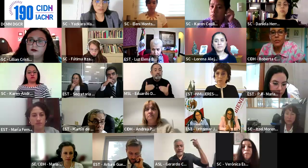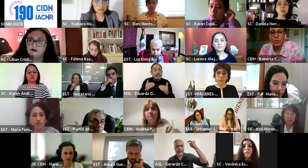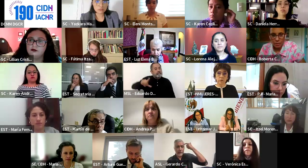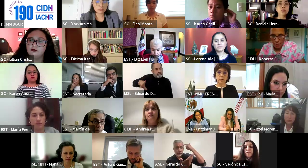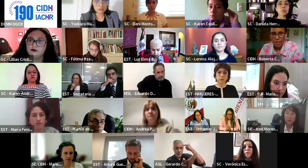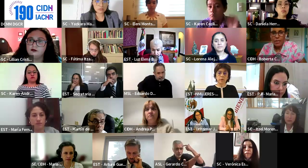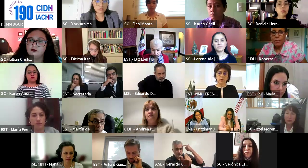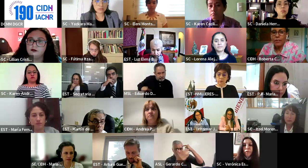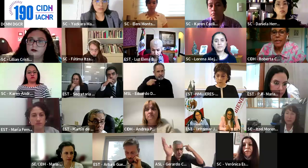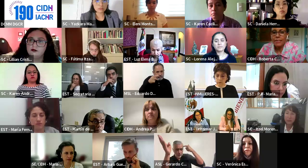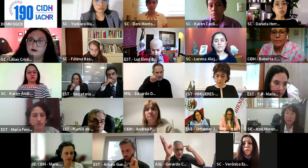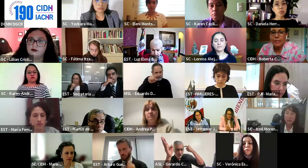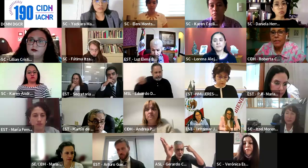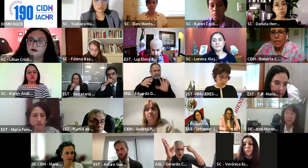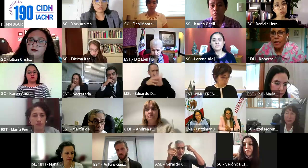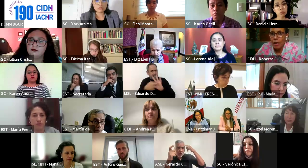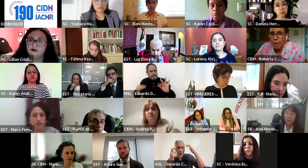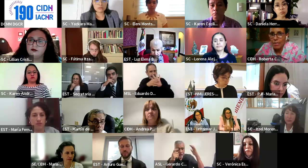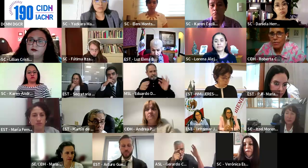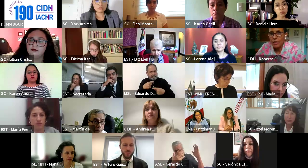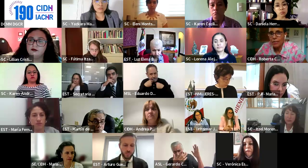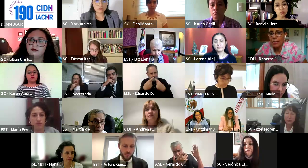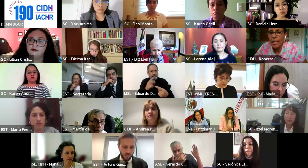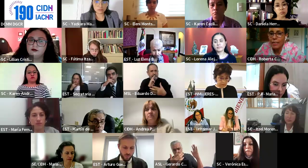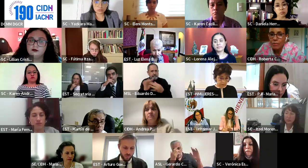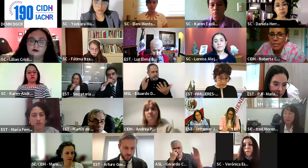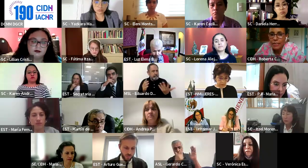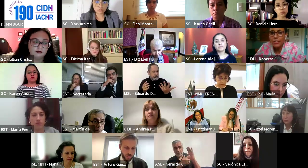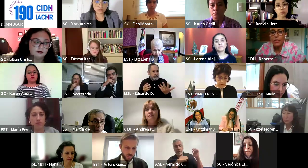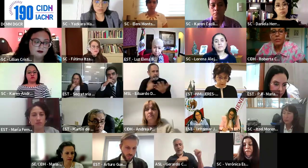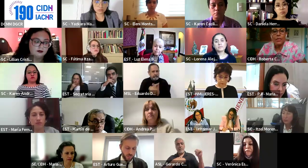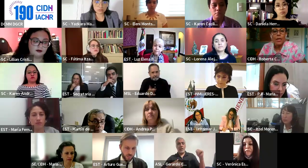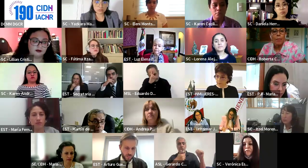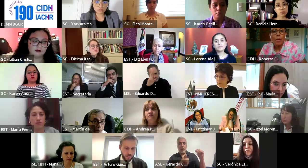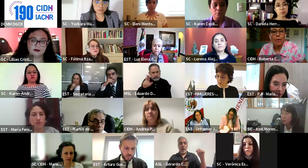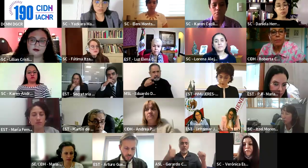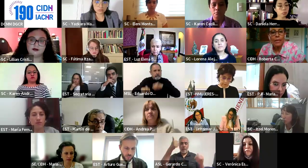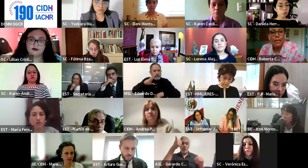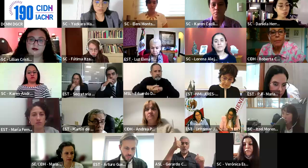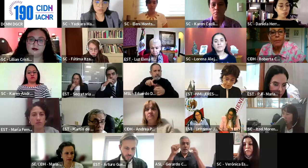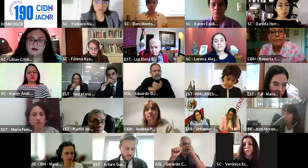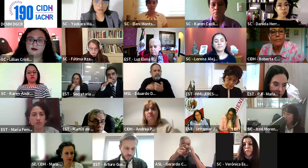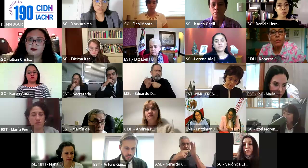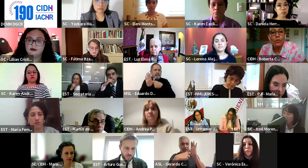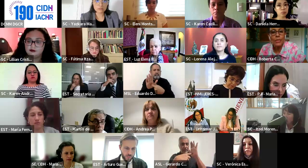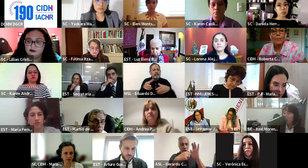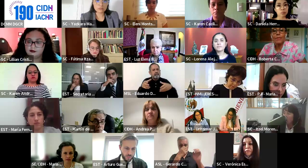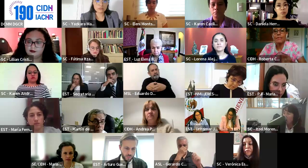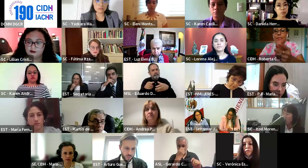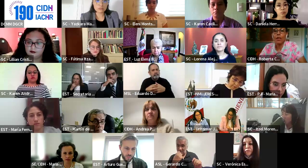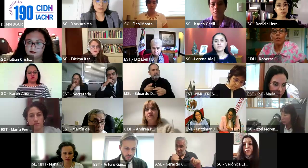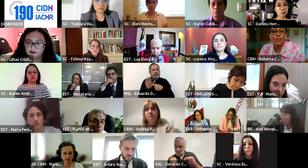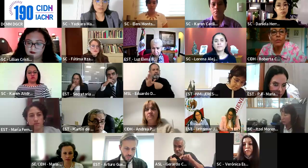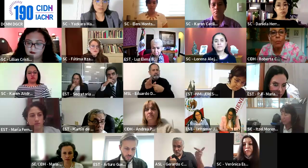its presentation and recognizing Ambassador and her high-level delegation. Can I please give you all